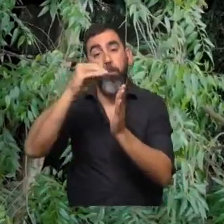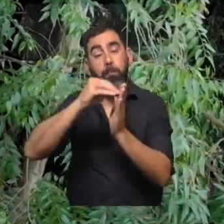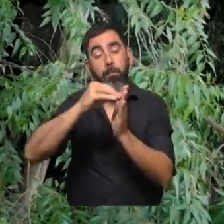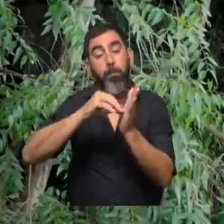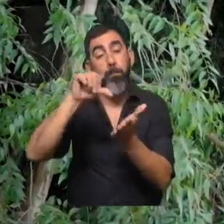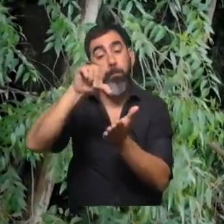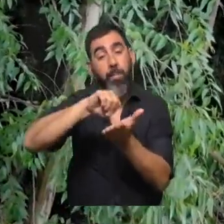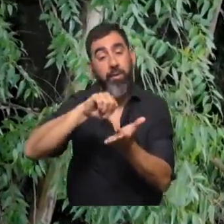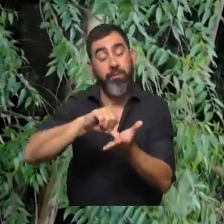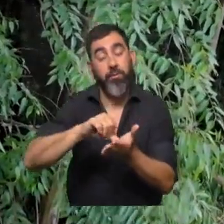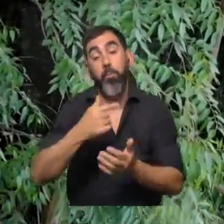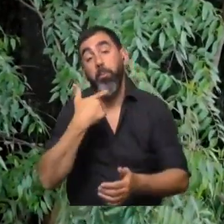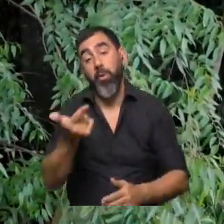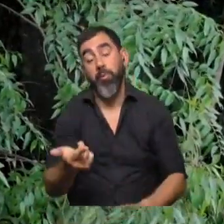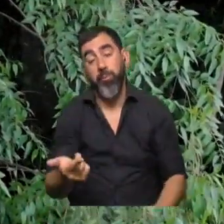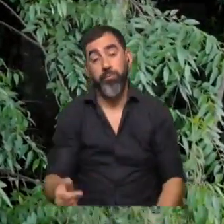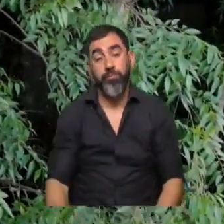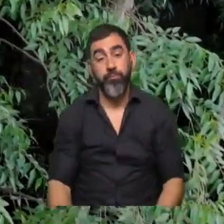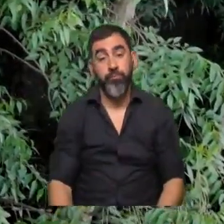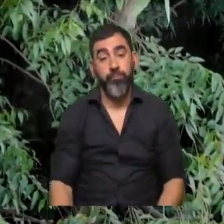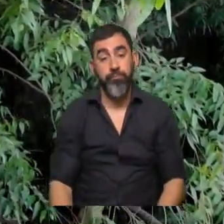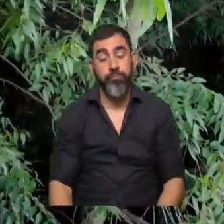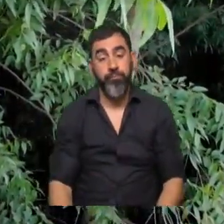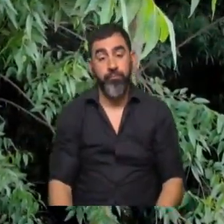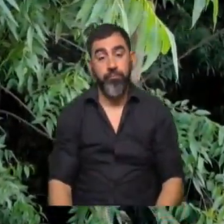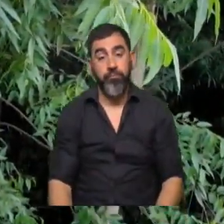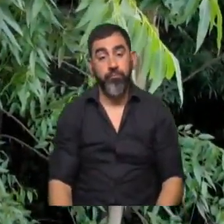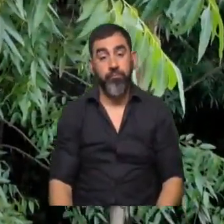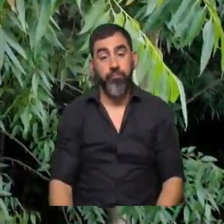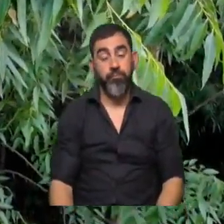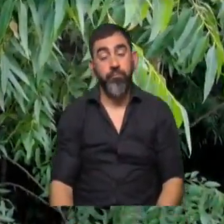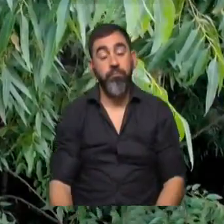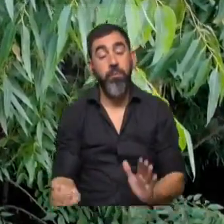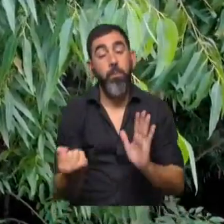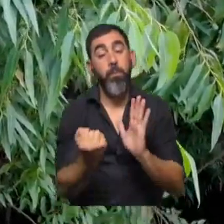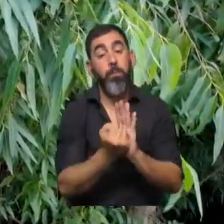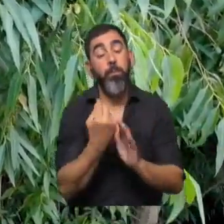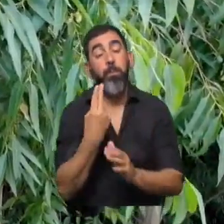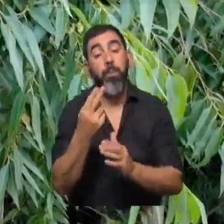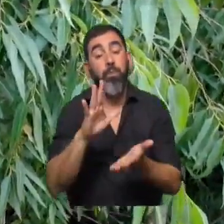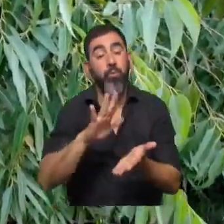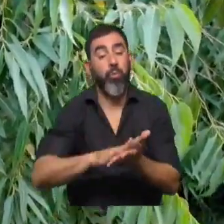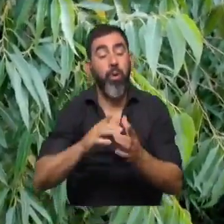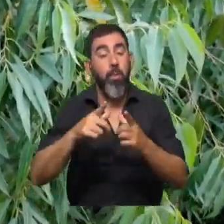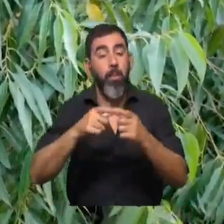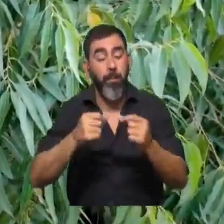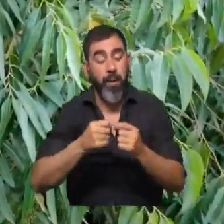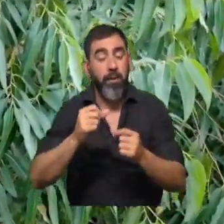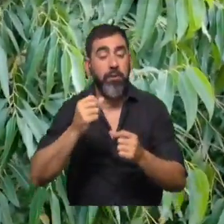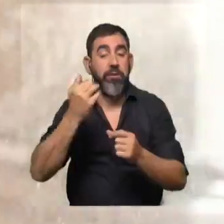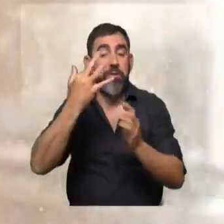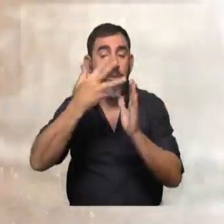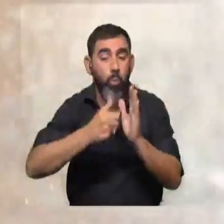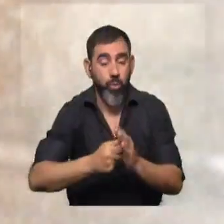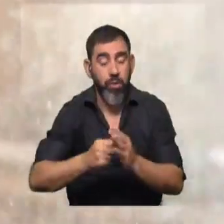internacional. Un caso muy claro en la base de datos es que las patentes referidas a papel, celulosa, procesamiento de